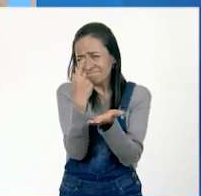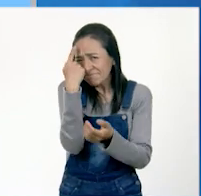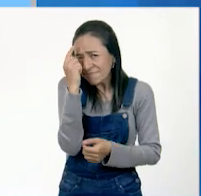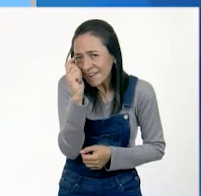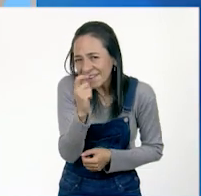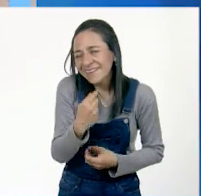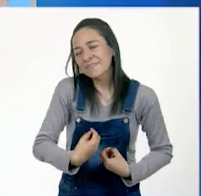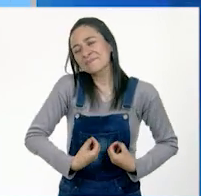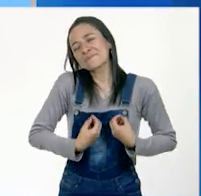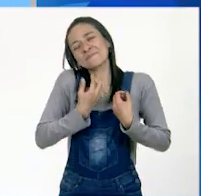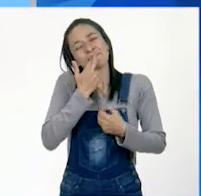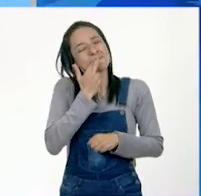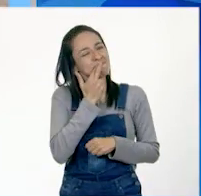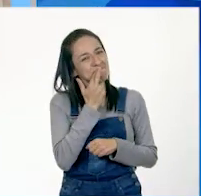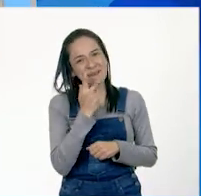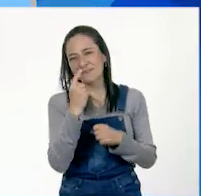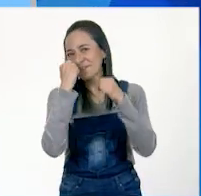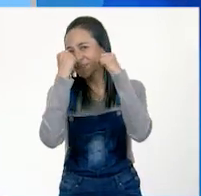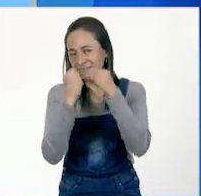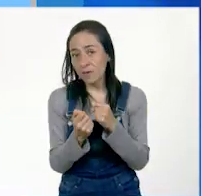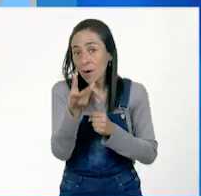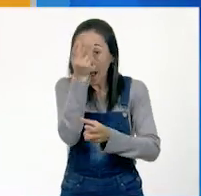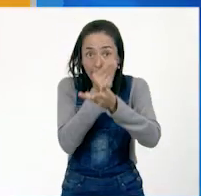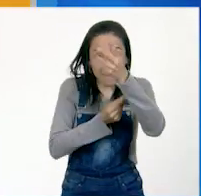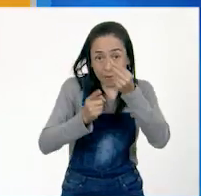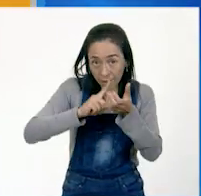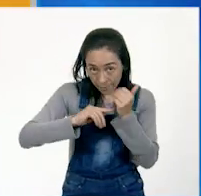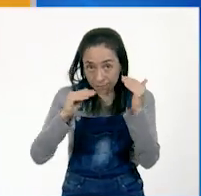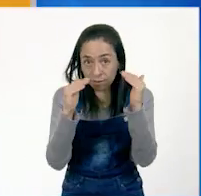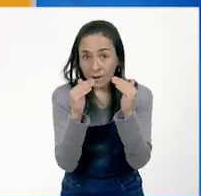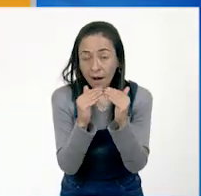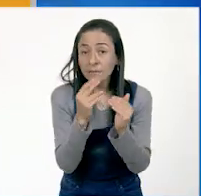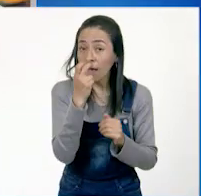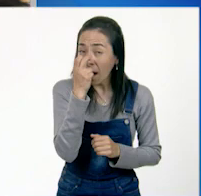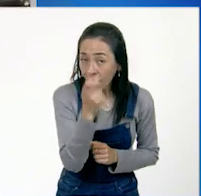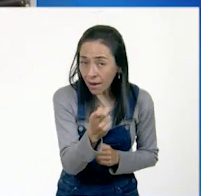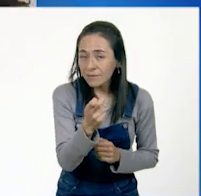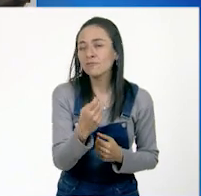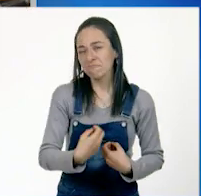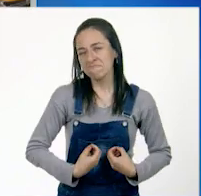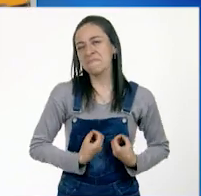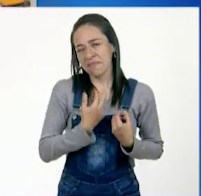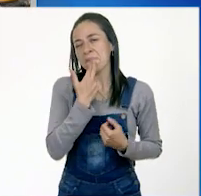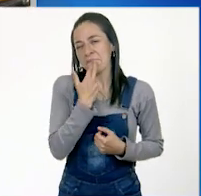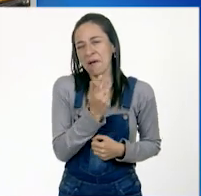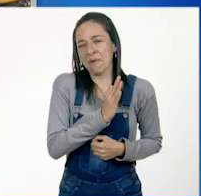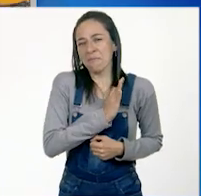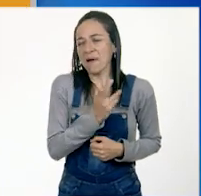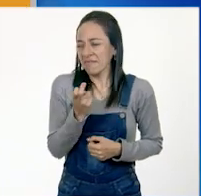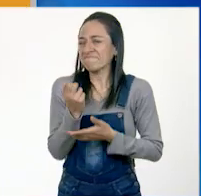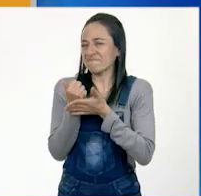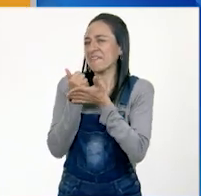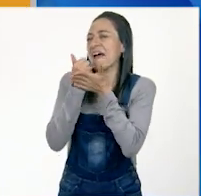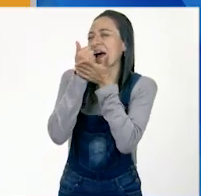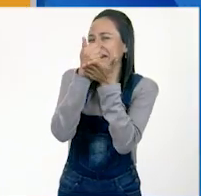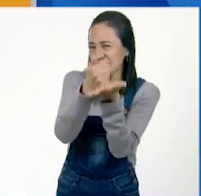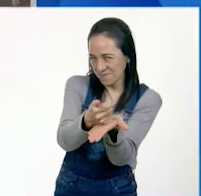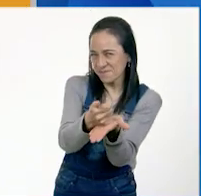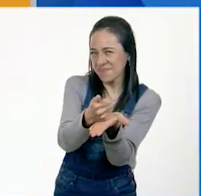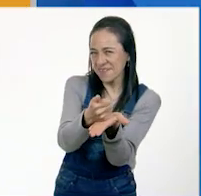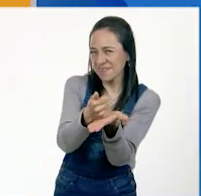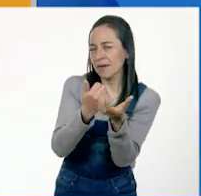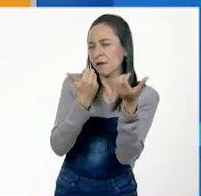mejor. Aprende en casa, te ayudará a vivir mejor.